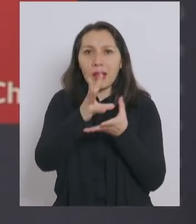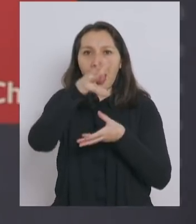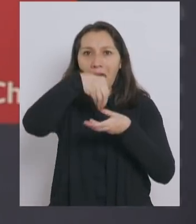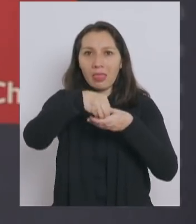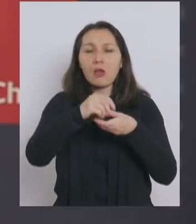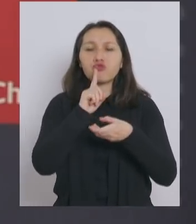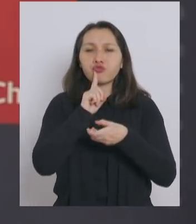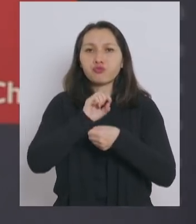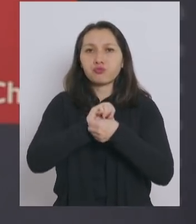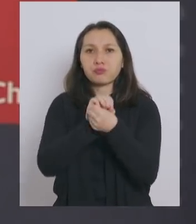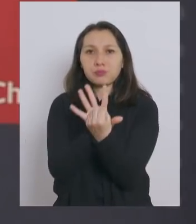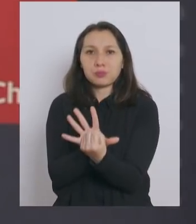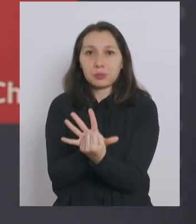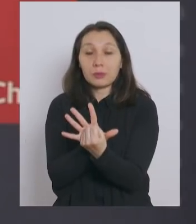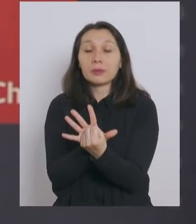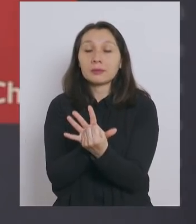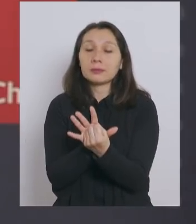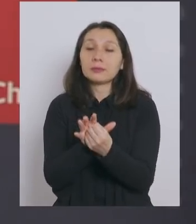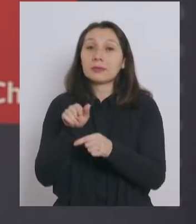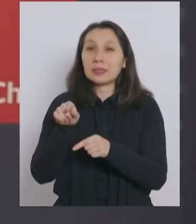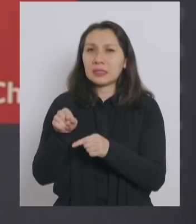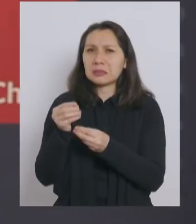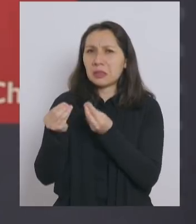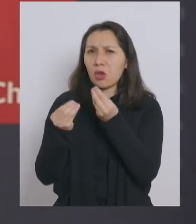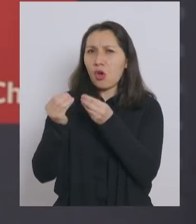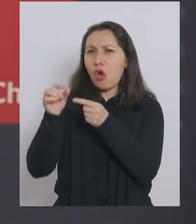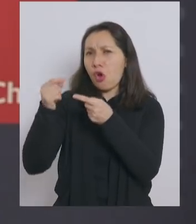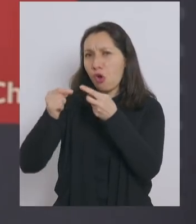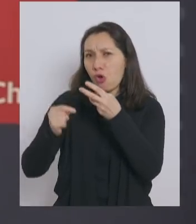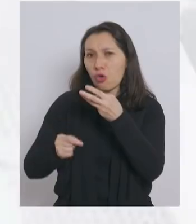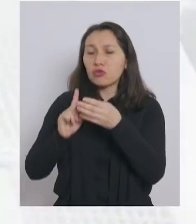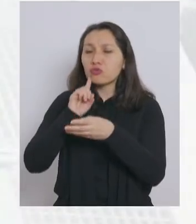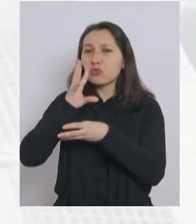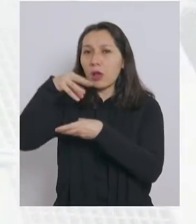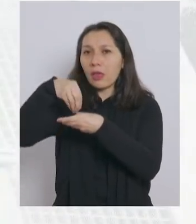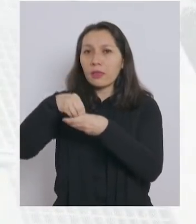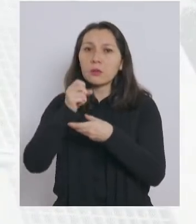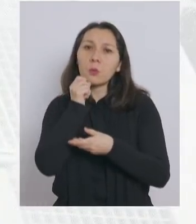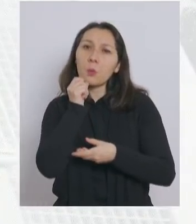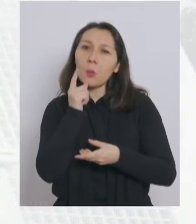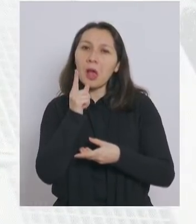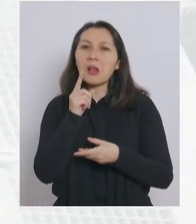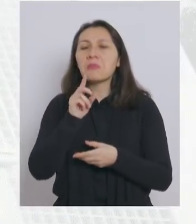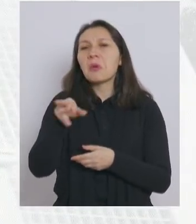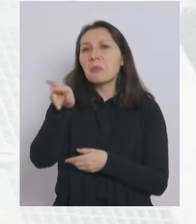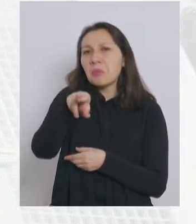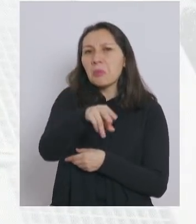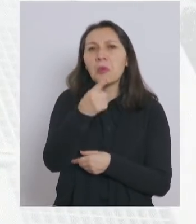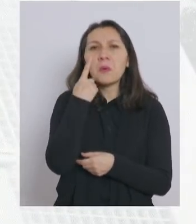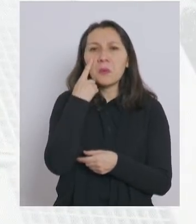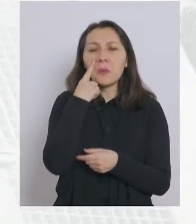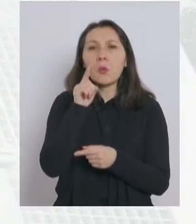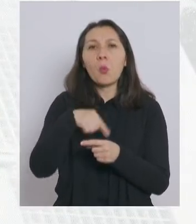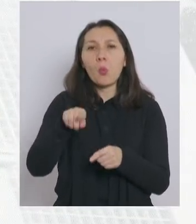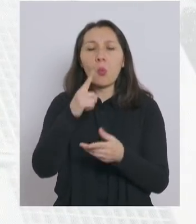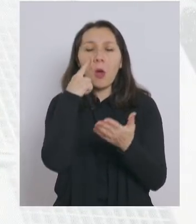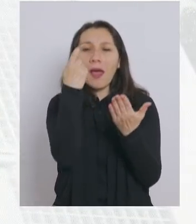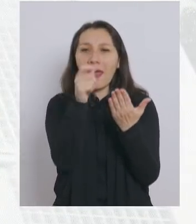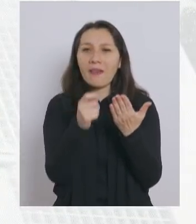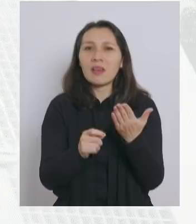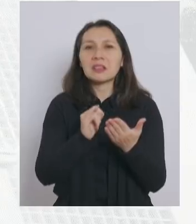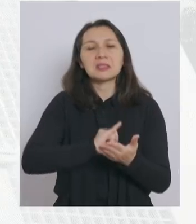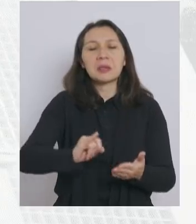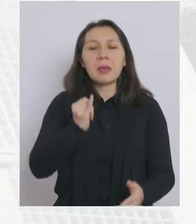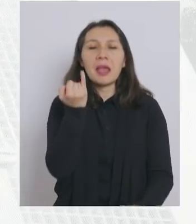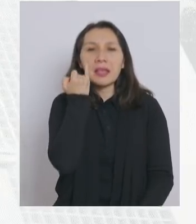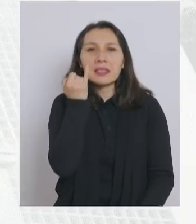coronavirus. Dentro de los excipientes que podemos ver en la vacuna son bastante comunes a los que nosotros evaluamos en el